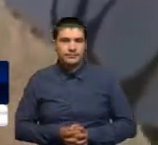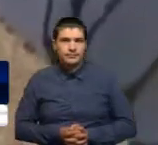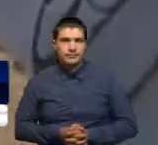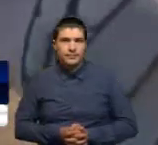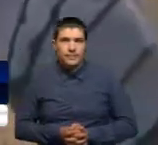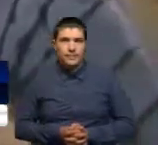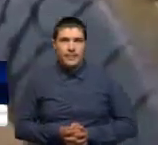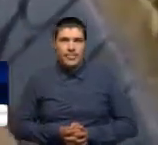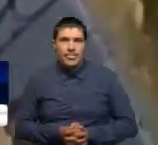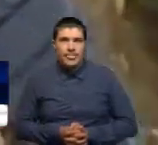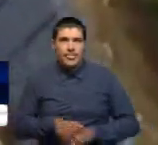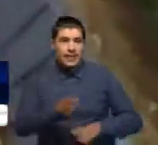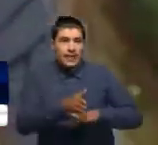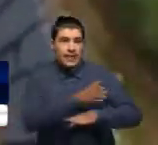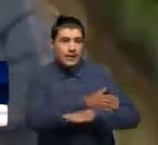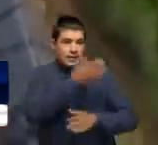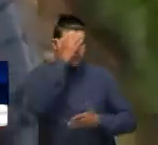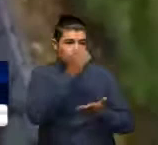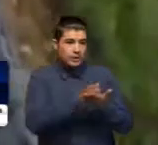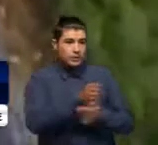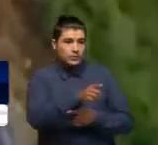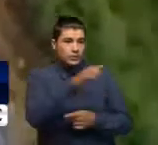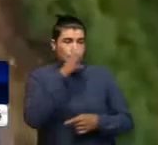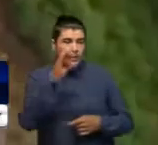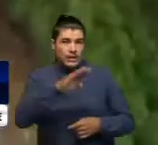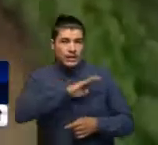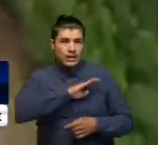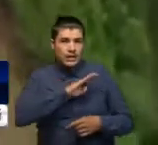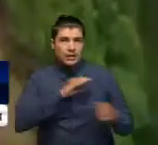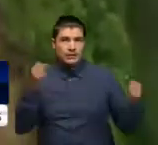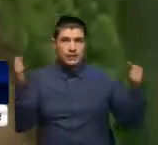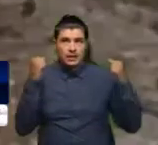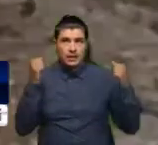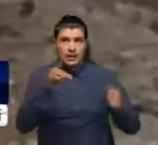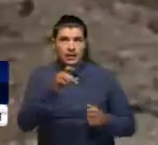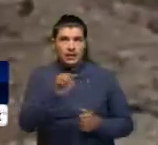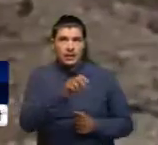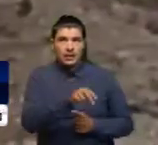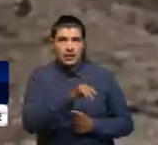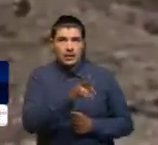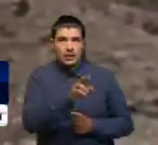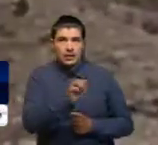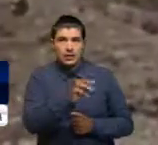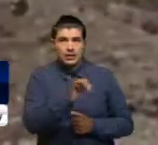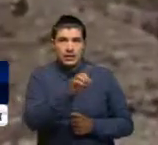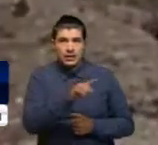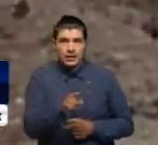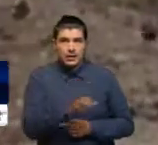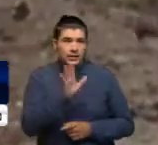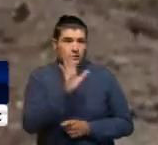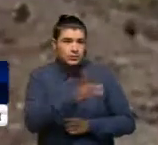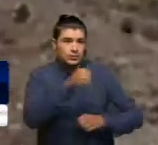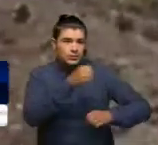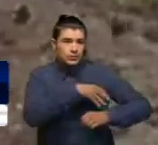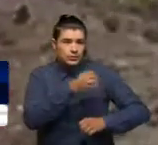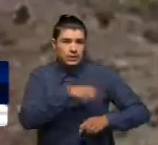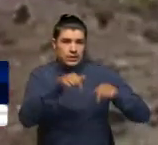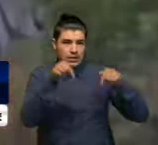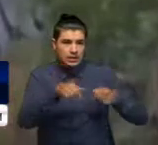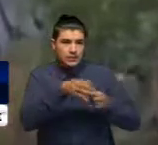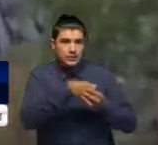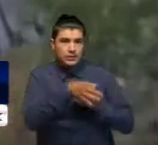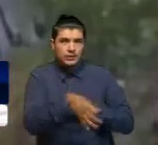ante las declaraciones dadas por el alcalde de piedecuesta danny ramírez referente a la posible disposición de los residuos sólidos de este